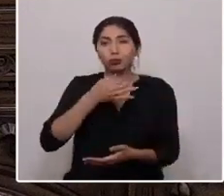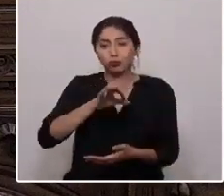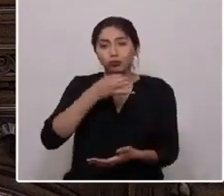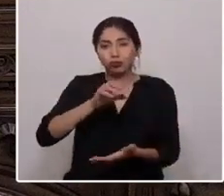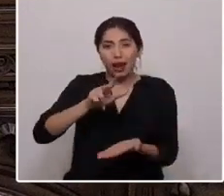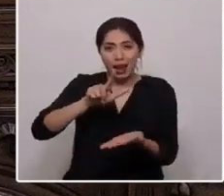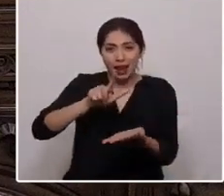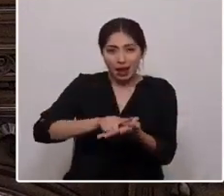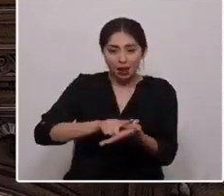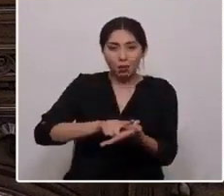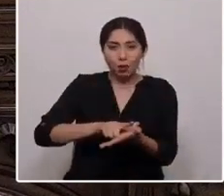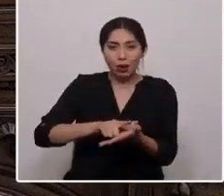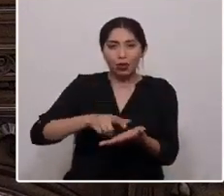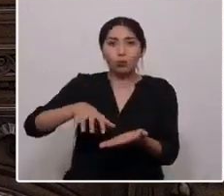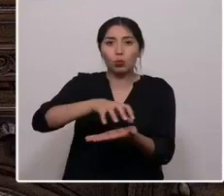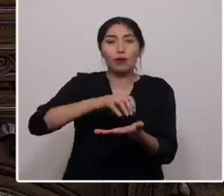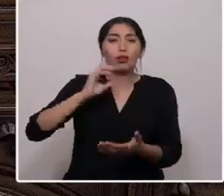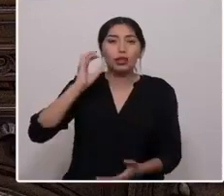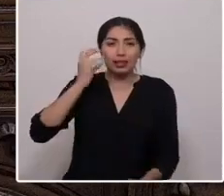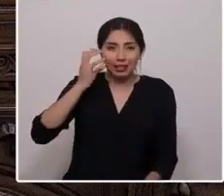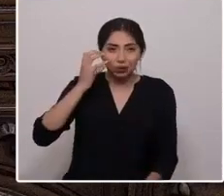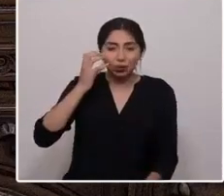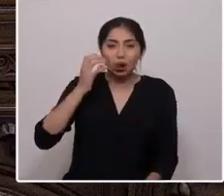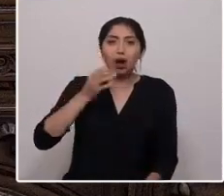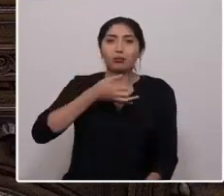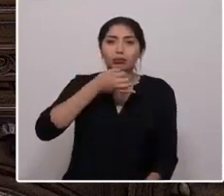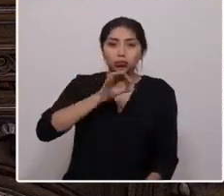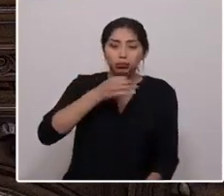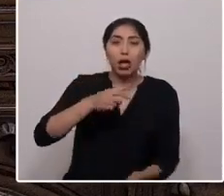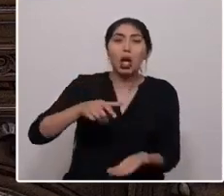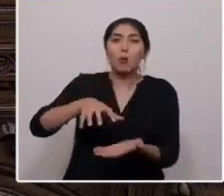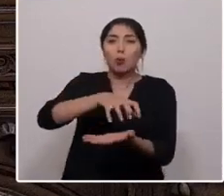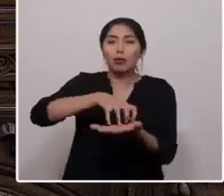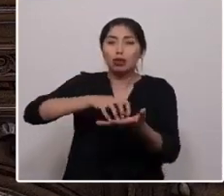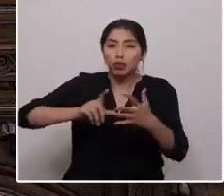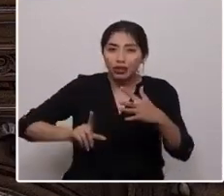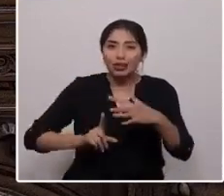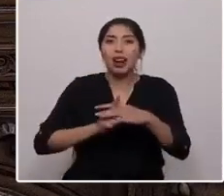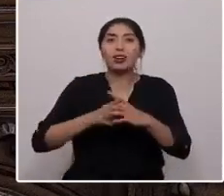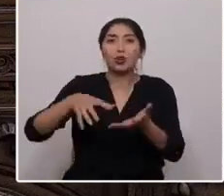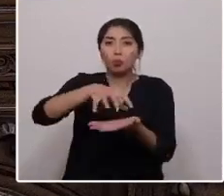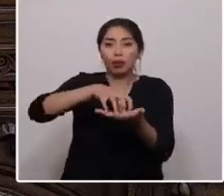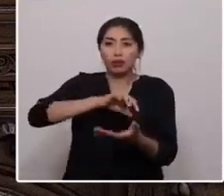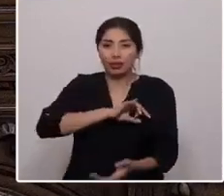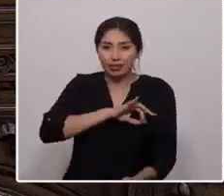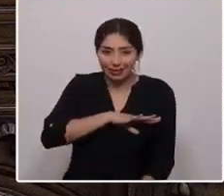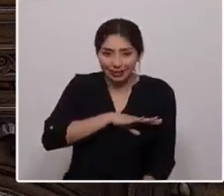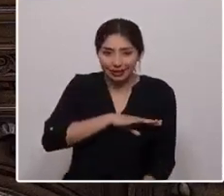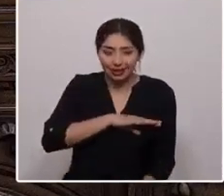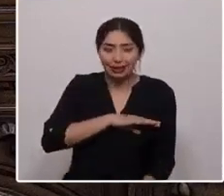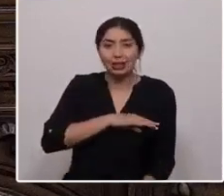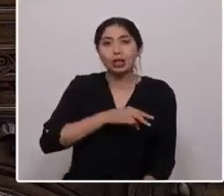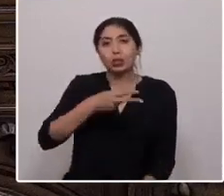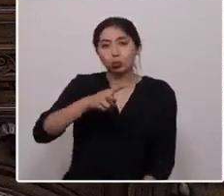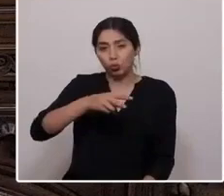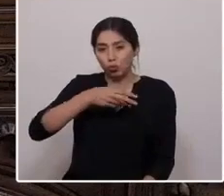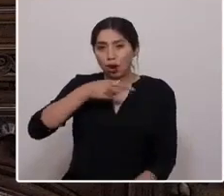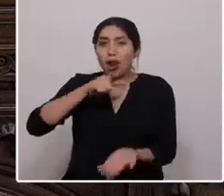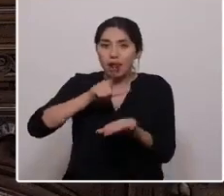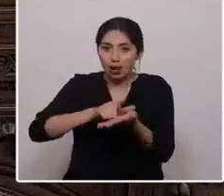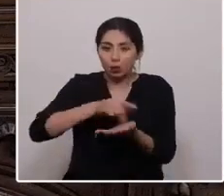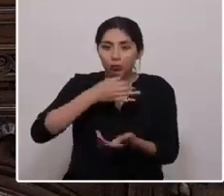quechua causachun pueblos originarios causa de un pueblo de chile añadió pillai son collar